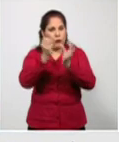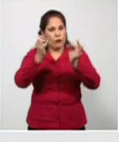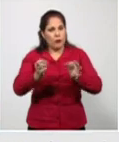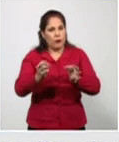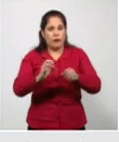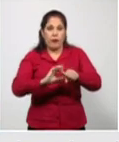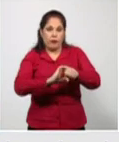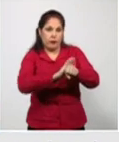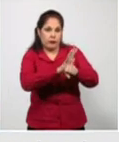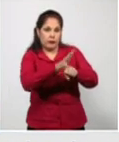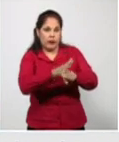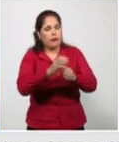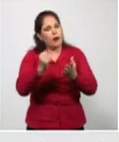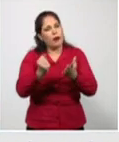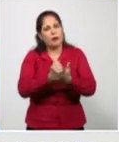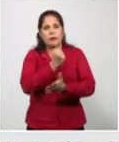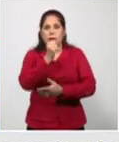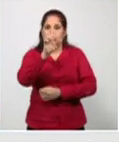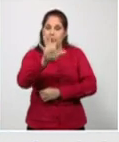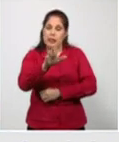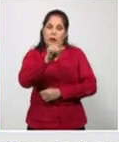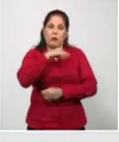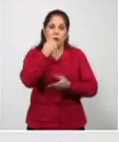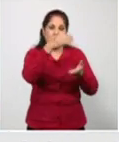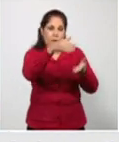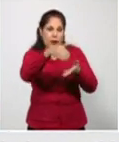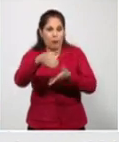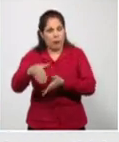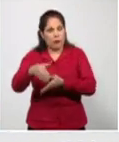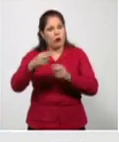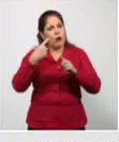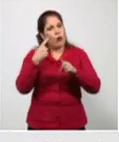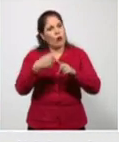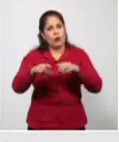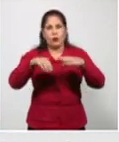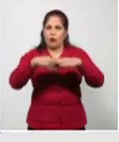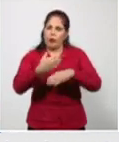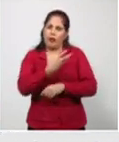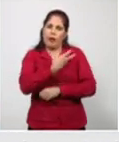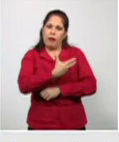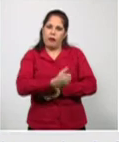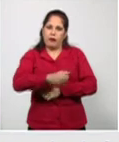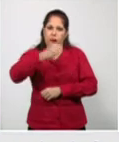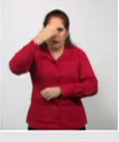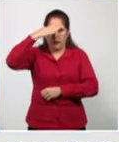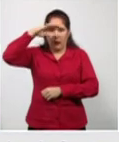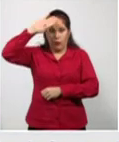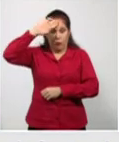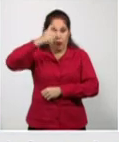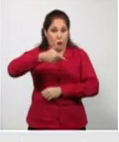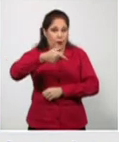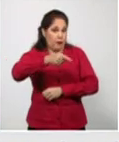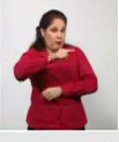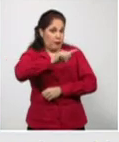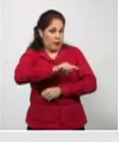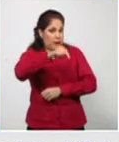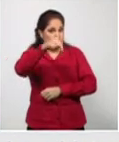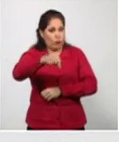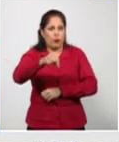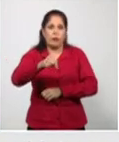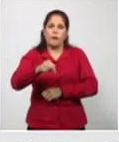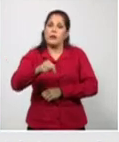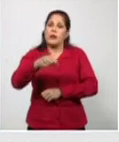COVID-19, lamentablemente 5 fallecidos. Otra jornada triste para Cuba el jueves pasado, esta jornada con